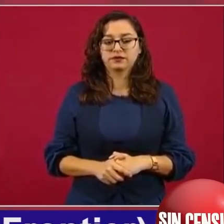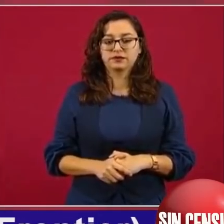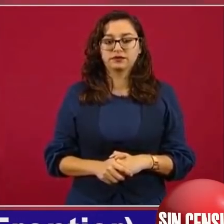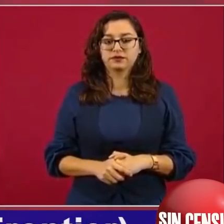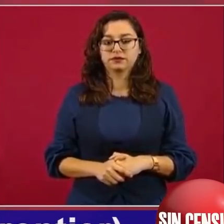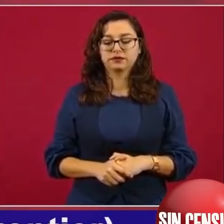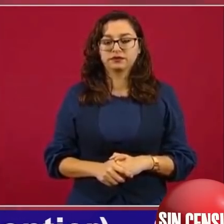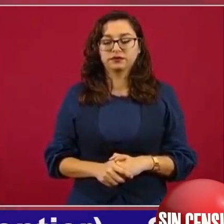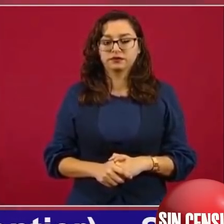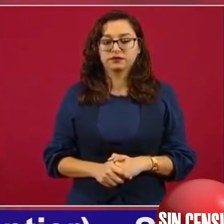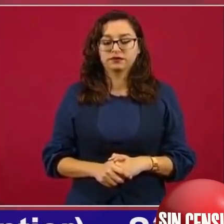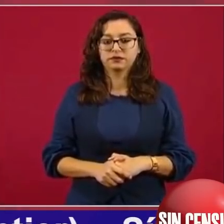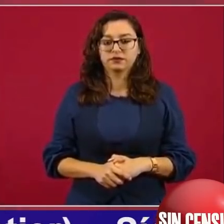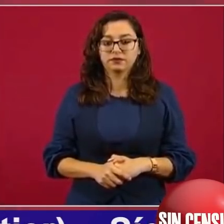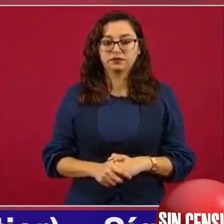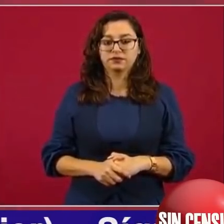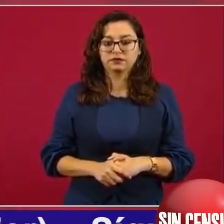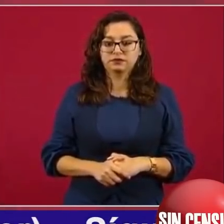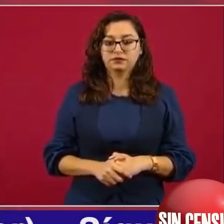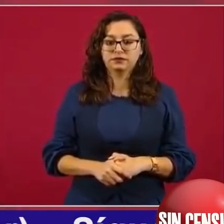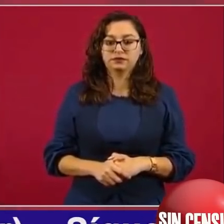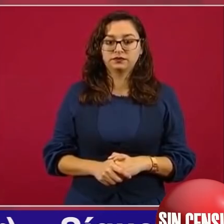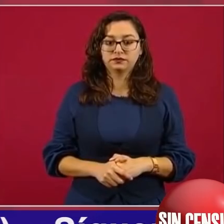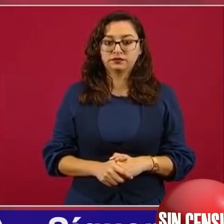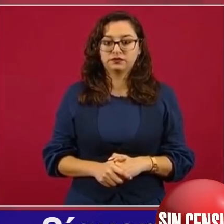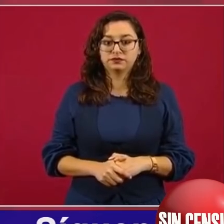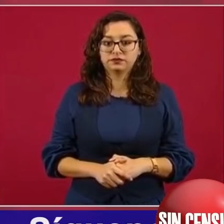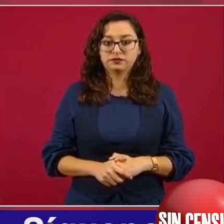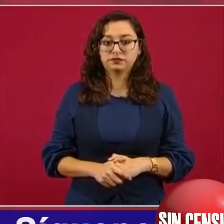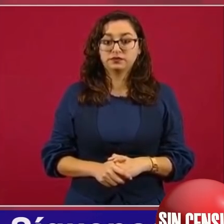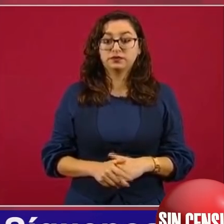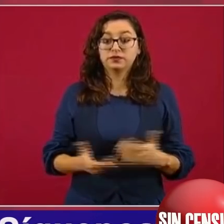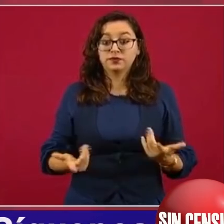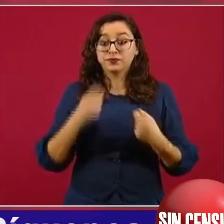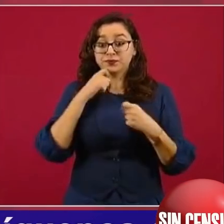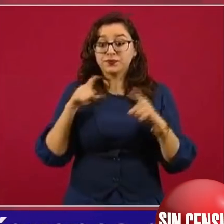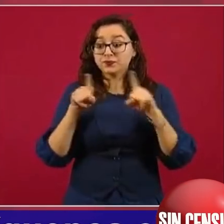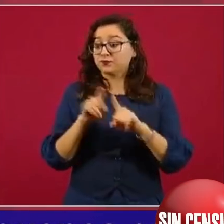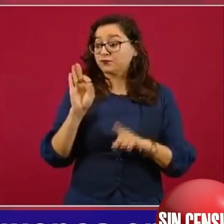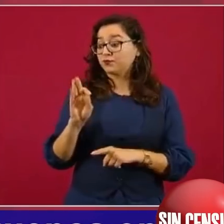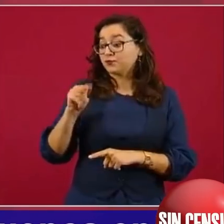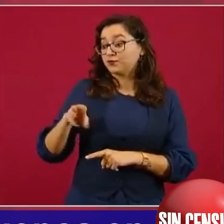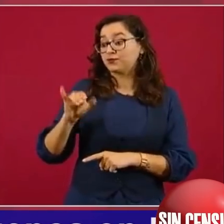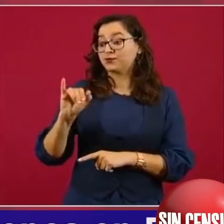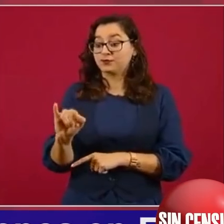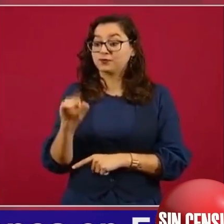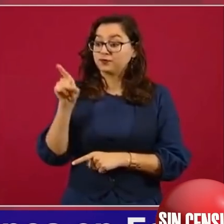se metió en este tema hasta el Fondo Monetario Internacional